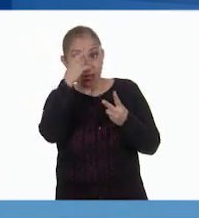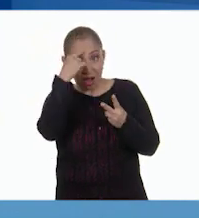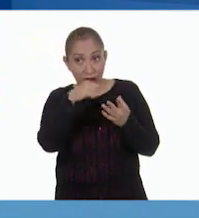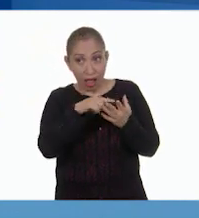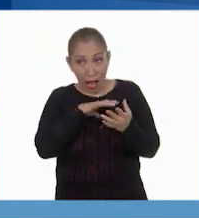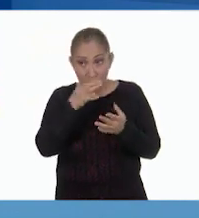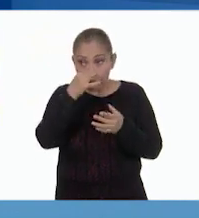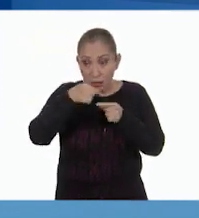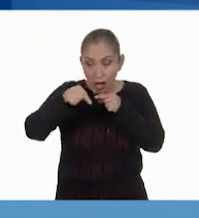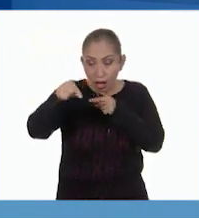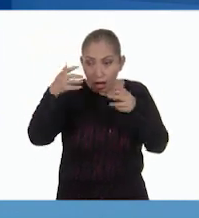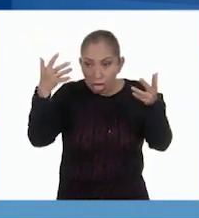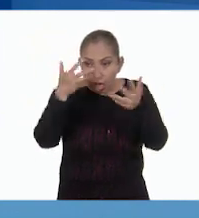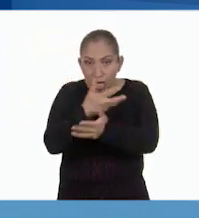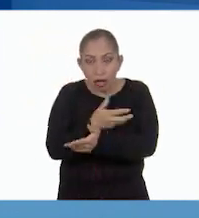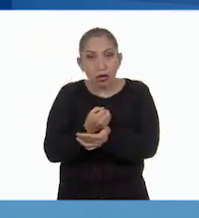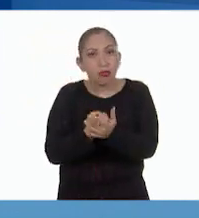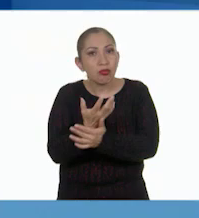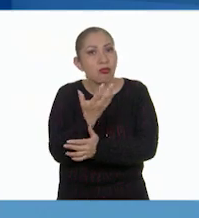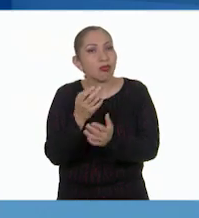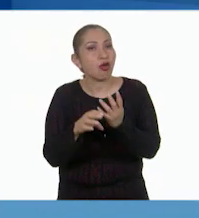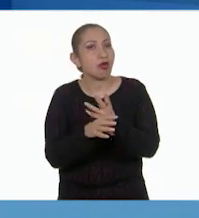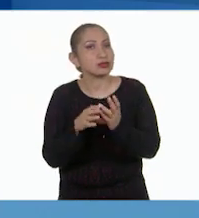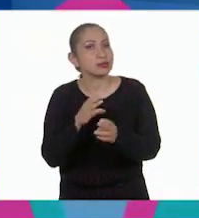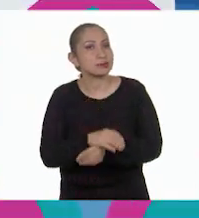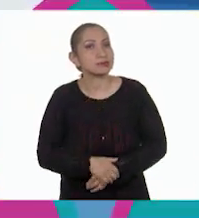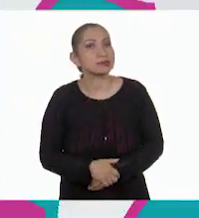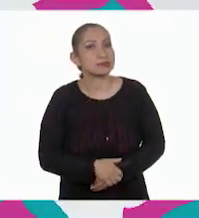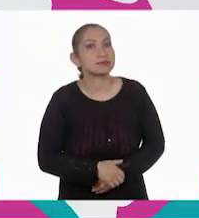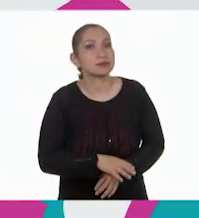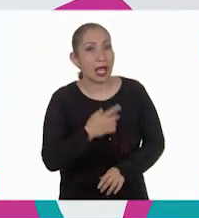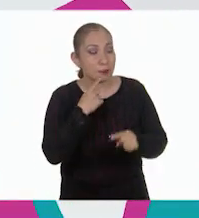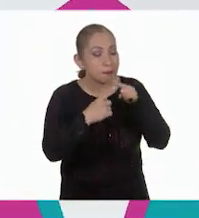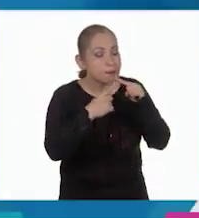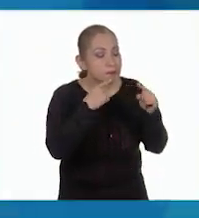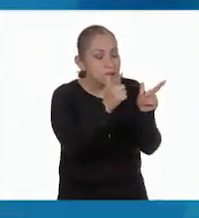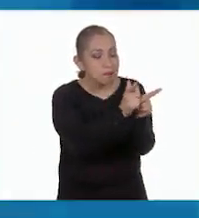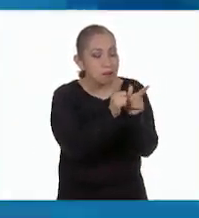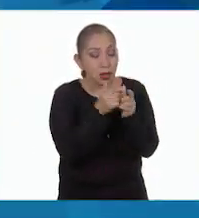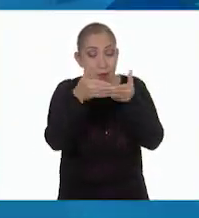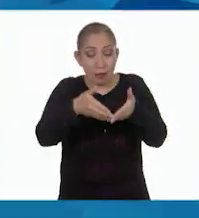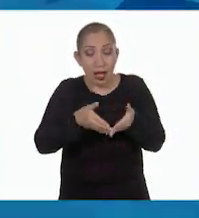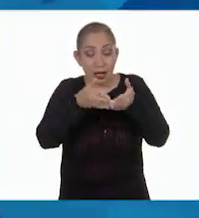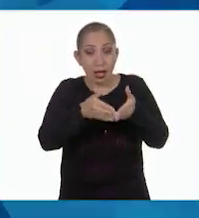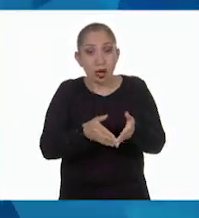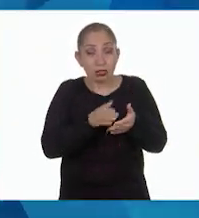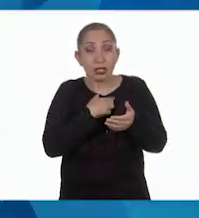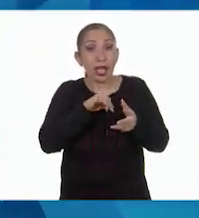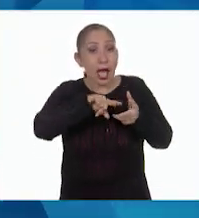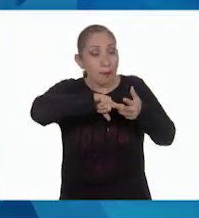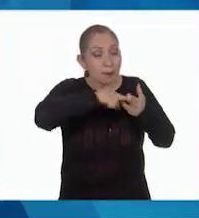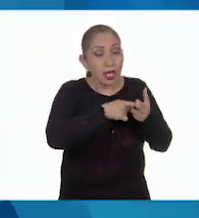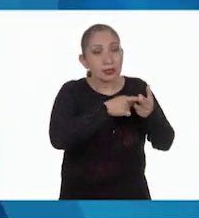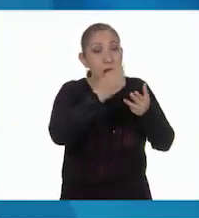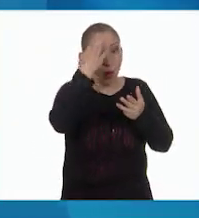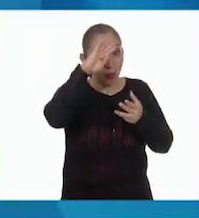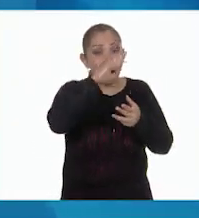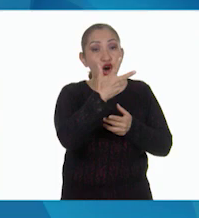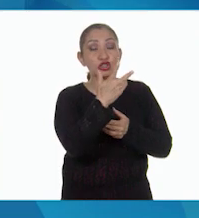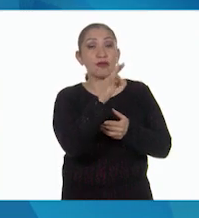imaginó lo que encontrarían. Ya reunida la gente y los barcos, la expedición salió de Cuba el 8 de febrero